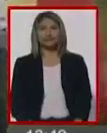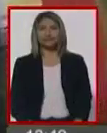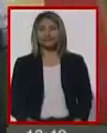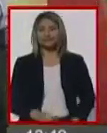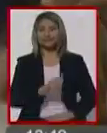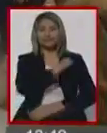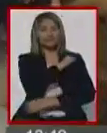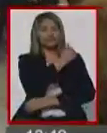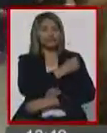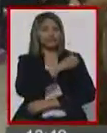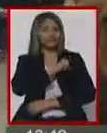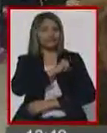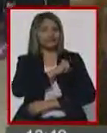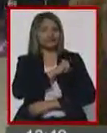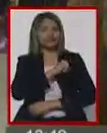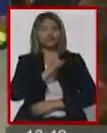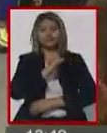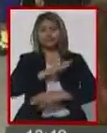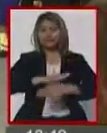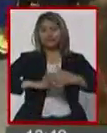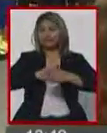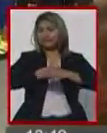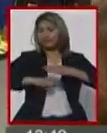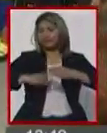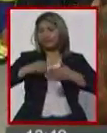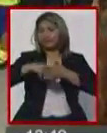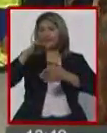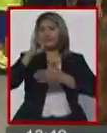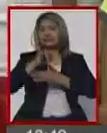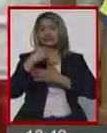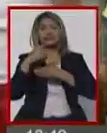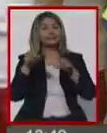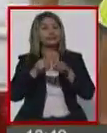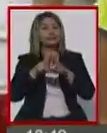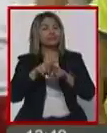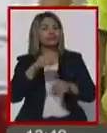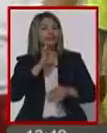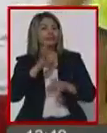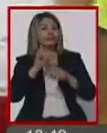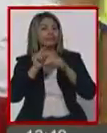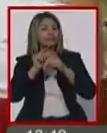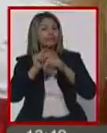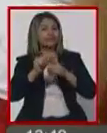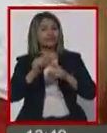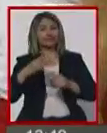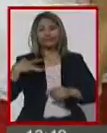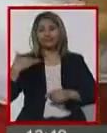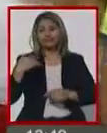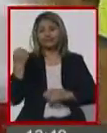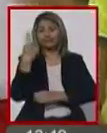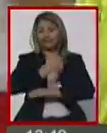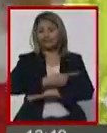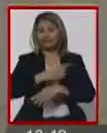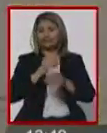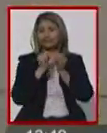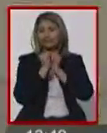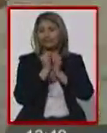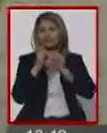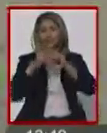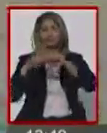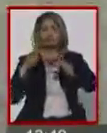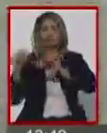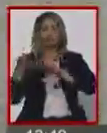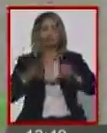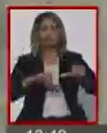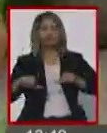Las autoridades policiales y el subalcalde de la Villa Primero de Mayo también expresaron su sentir en este día al acompañar en